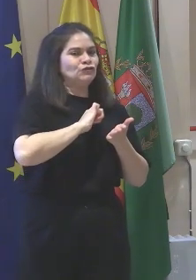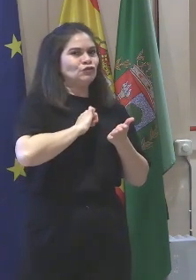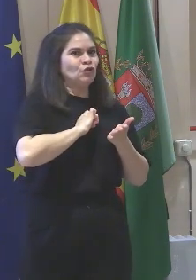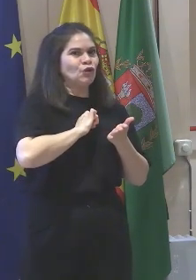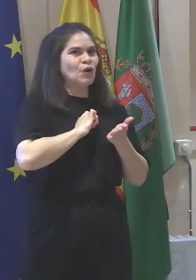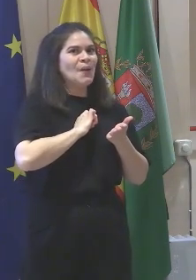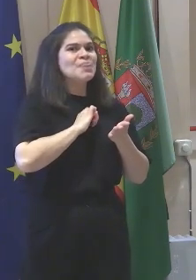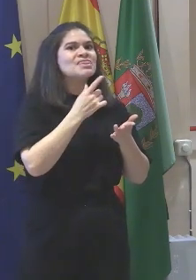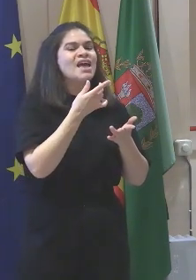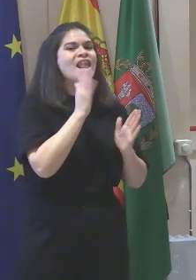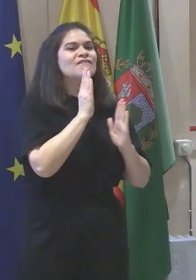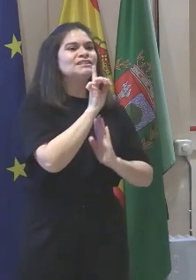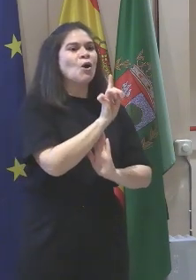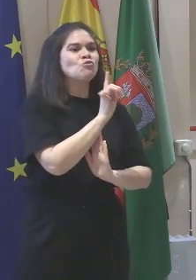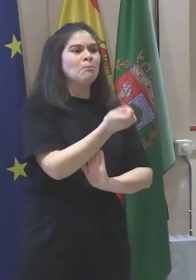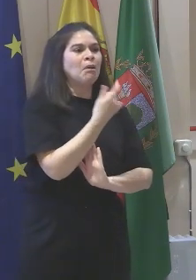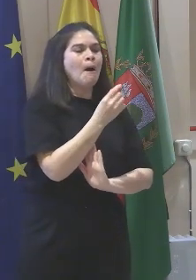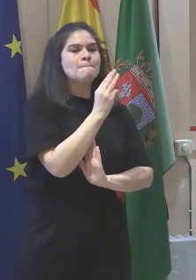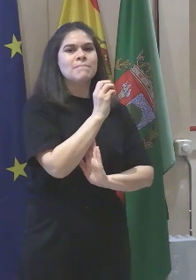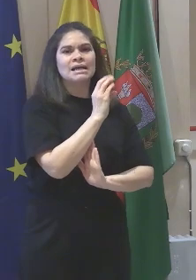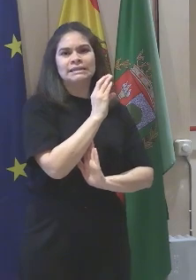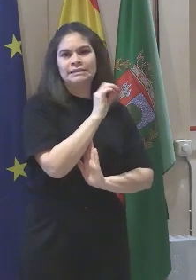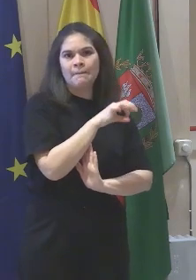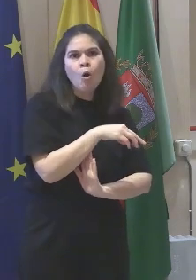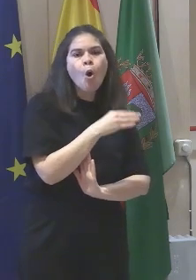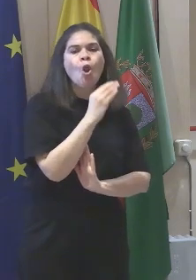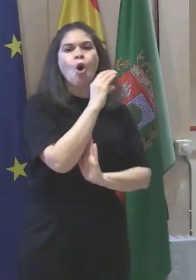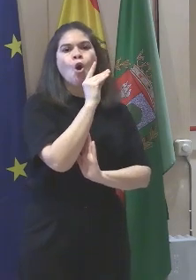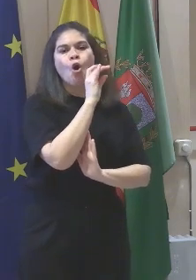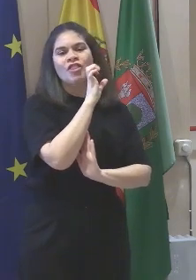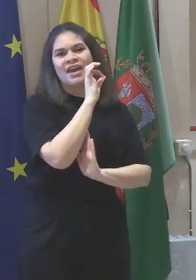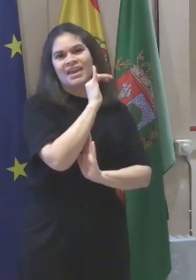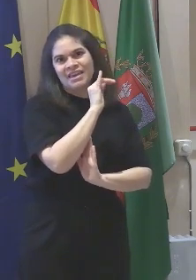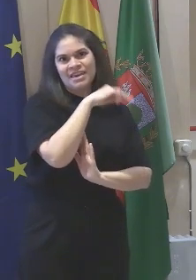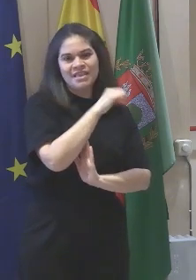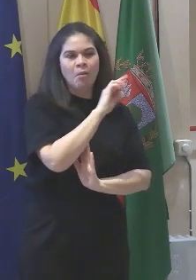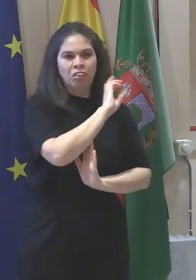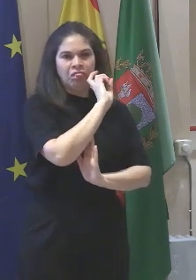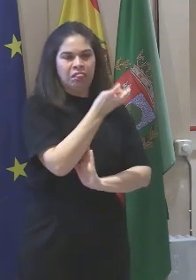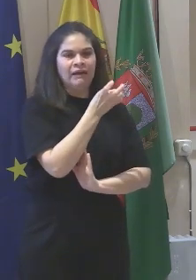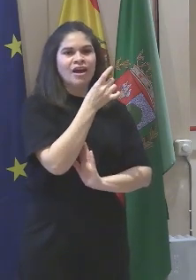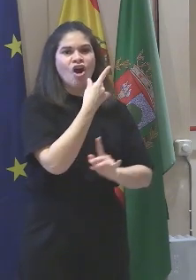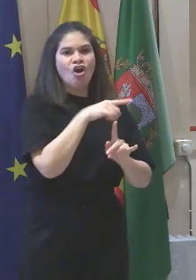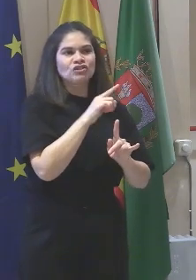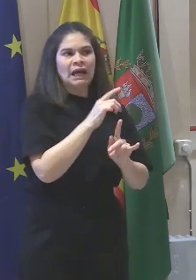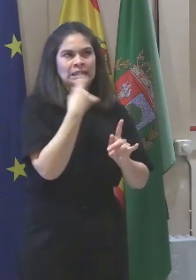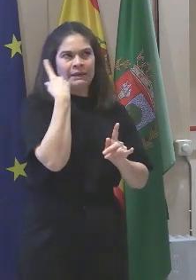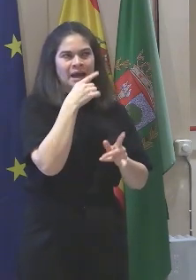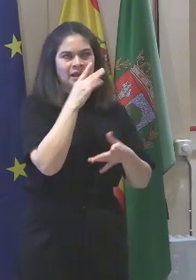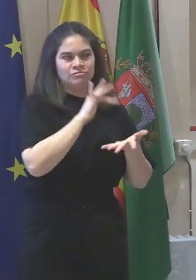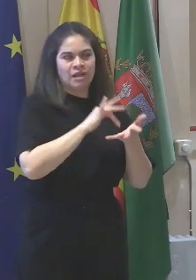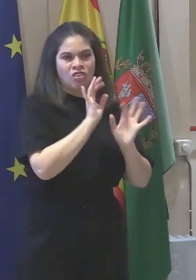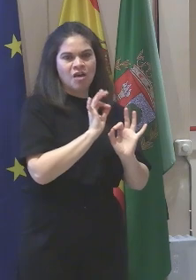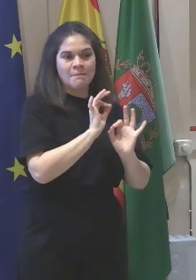el paracetamol más la codeína más la vitamina C, es decir, cosas que sabías que no te iba a pasar nada de nada y con eso te sacaban muchas veces